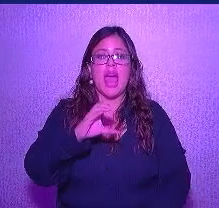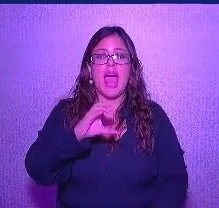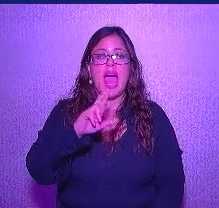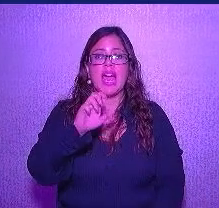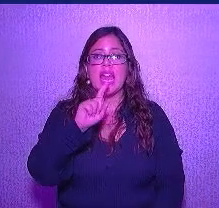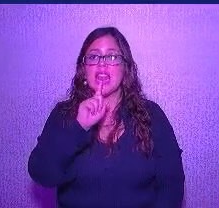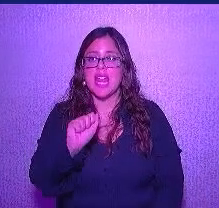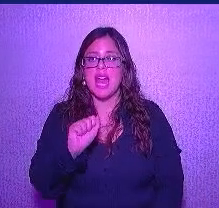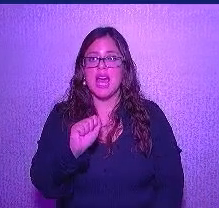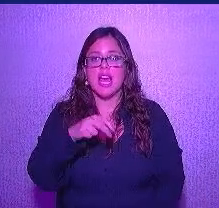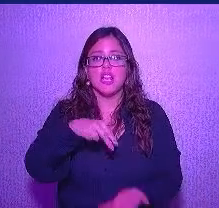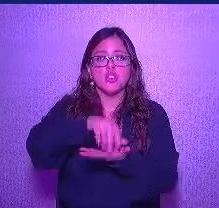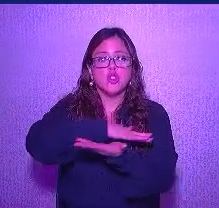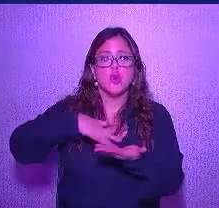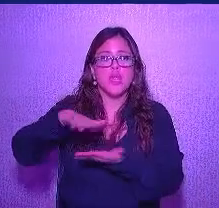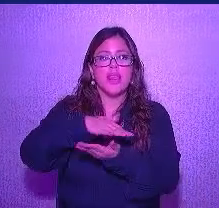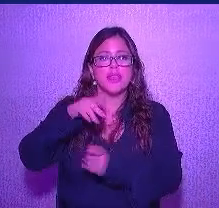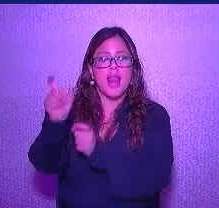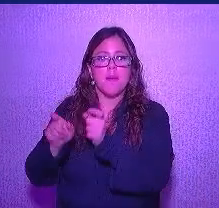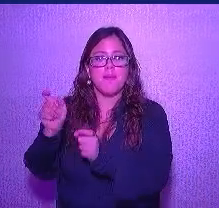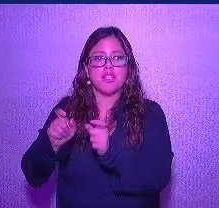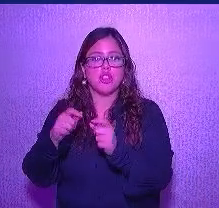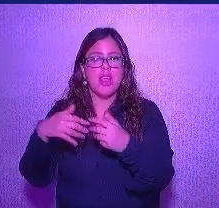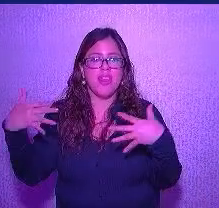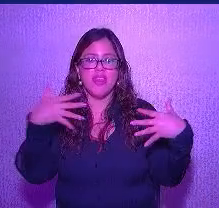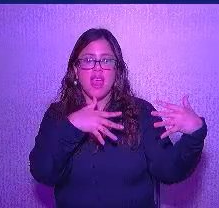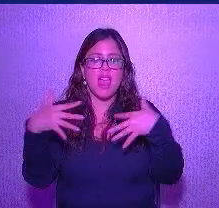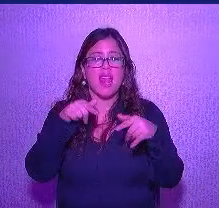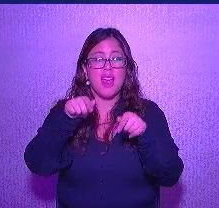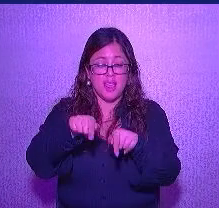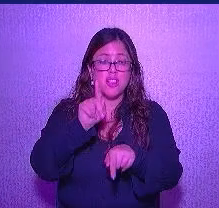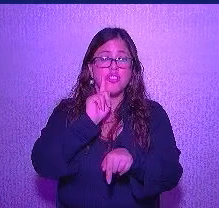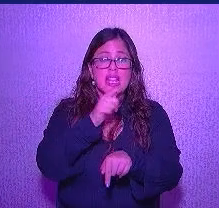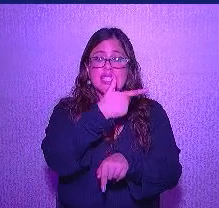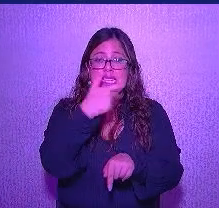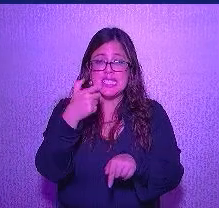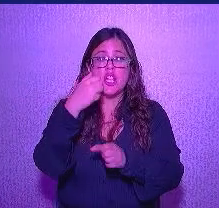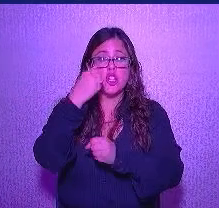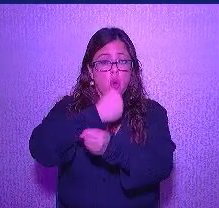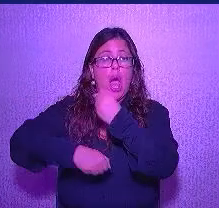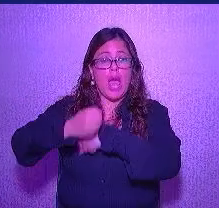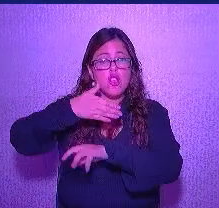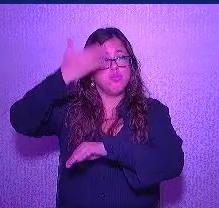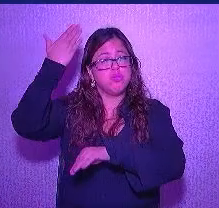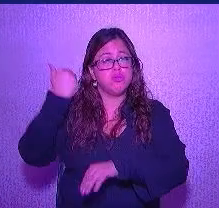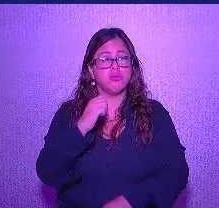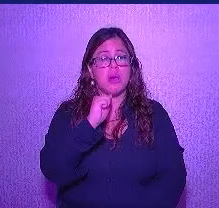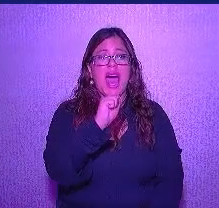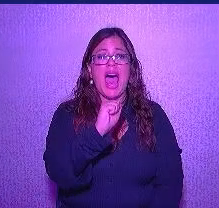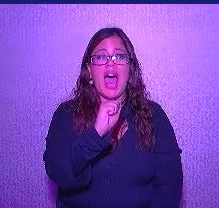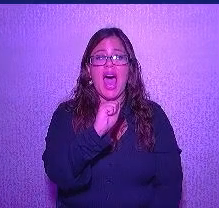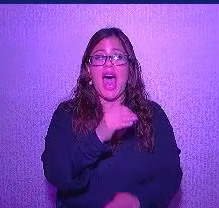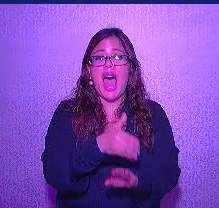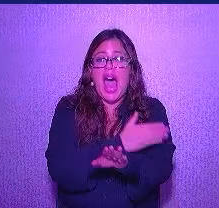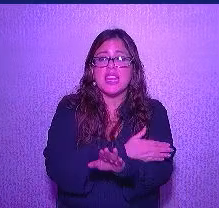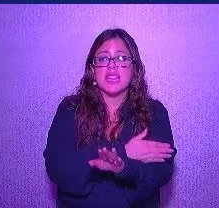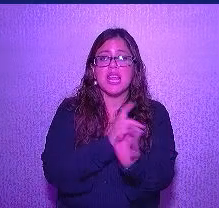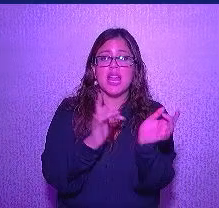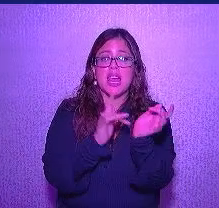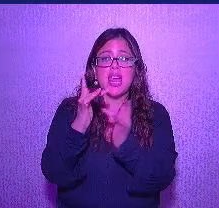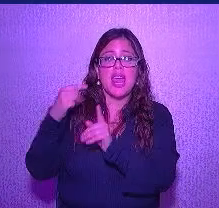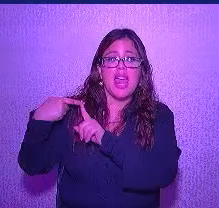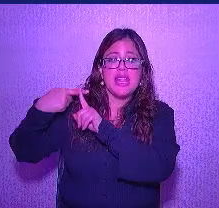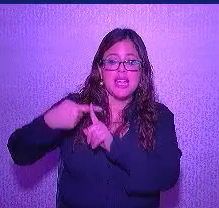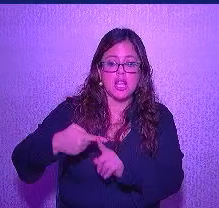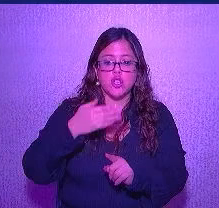Invasores eso tiene más o menos 700 años antes de Cristo la otra referencia como estamos viendo